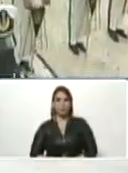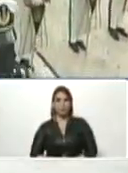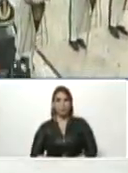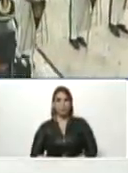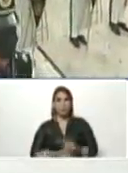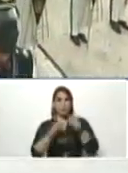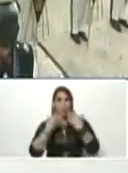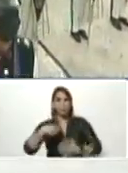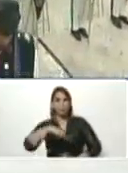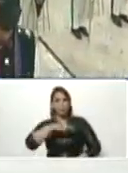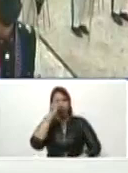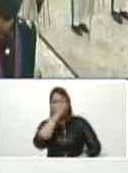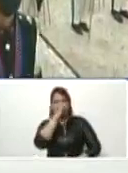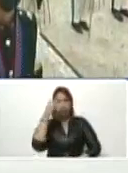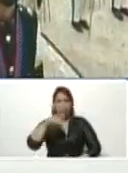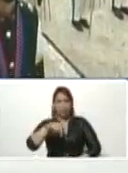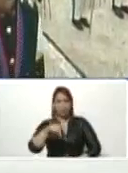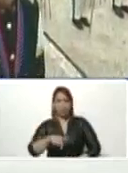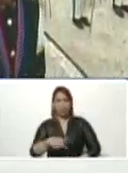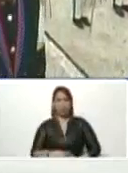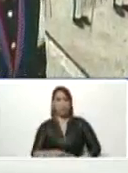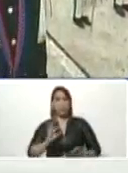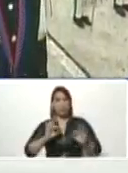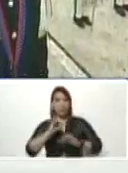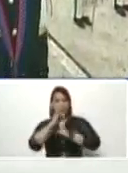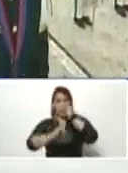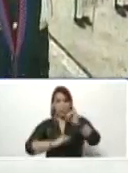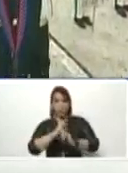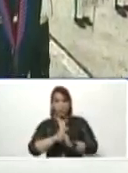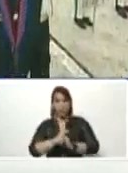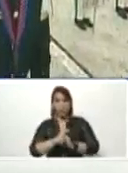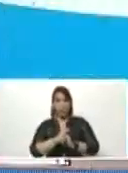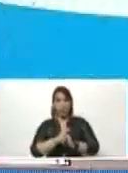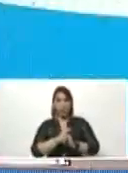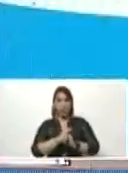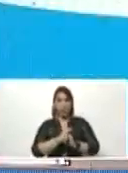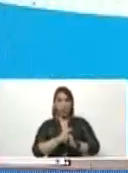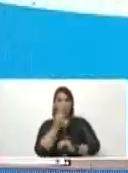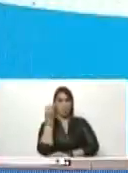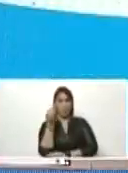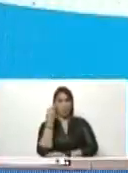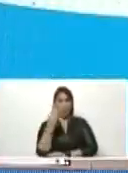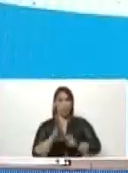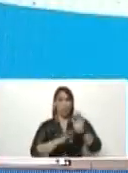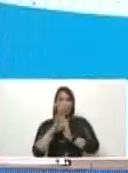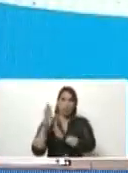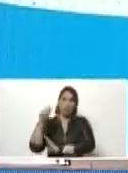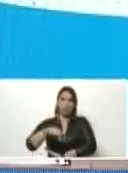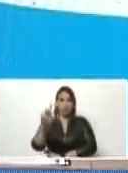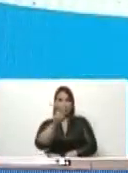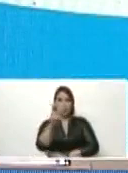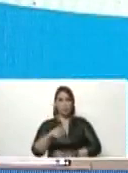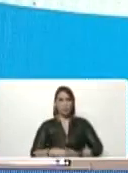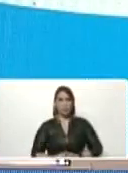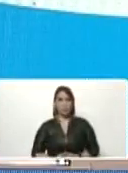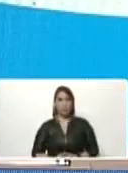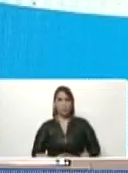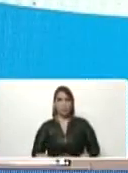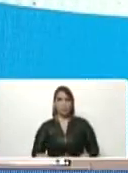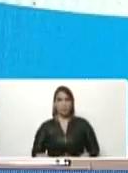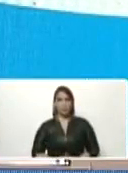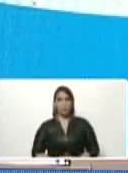Bueno, estamos en medio del coloquio internacional que se ha desarrollado en Venezuela